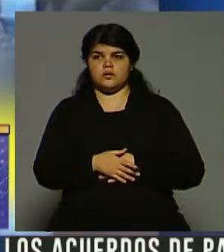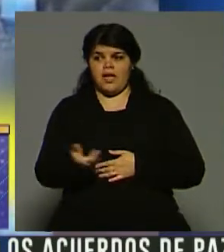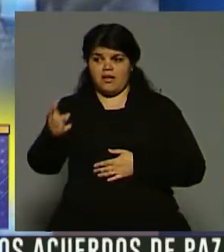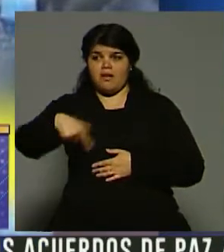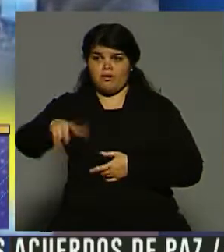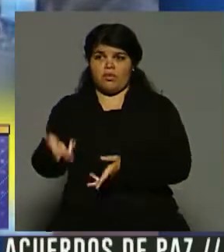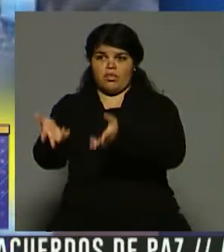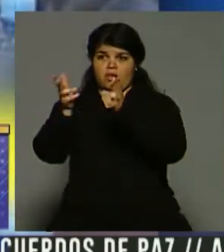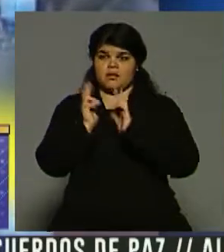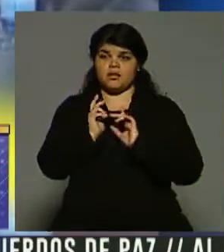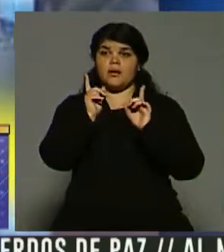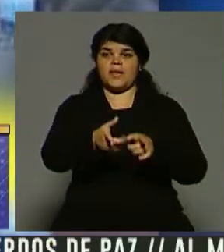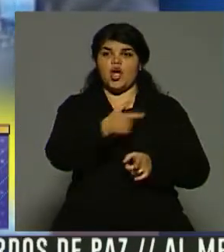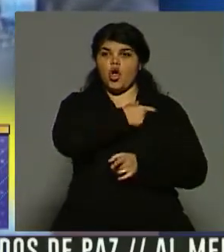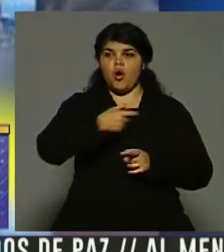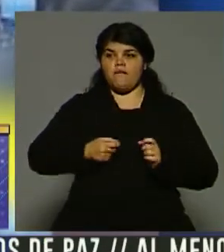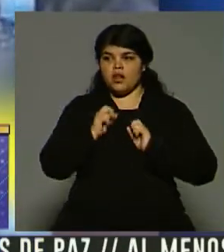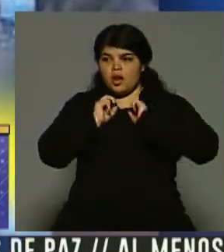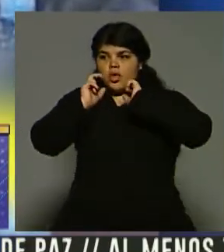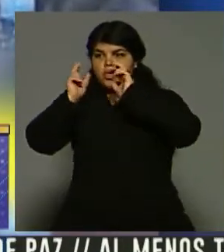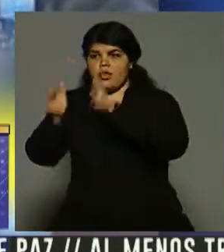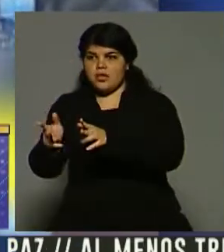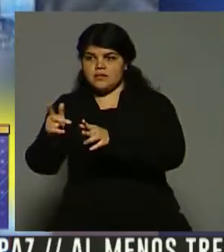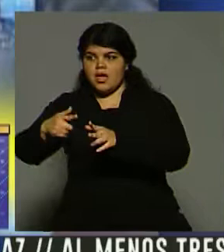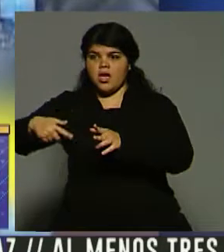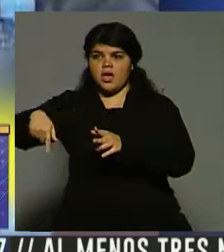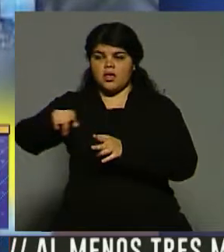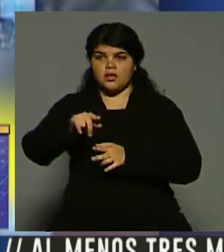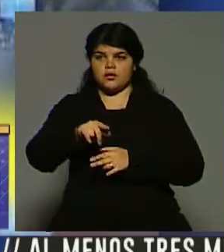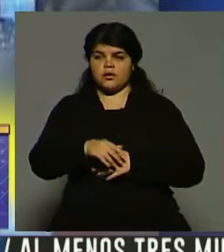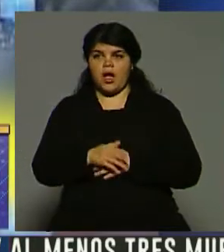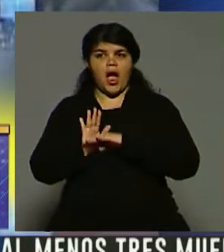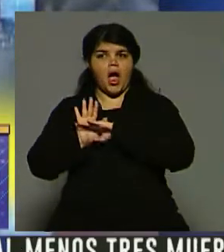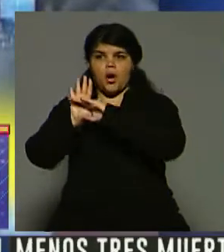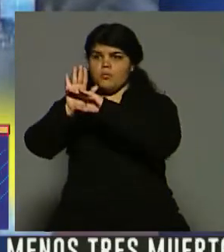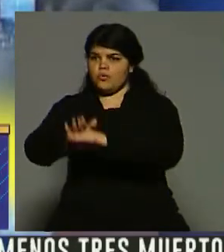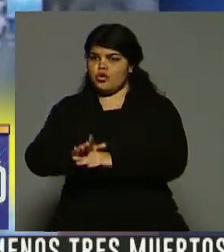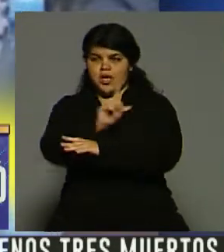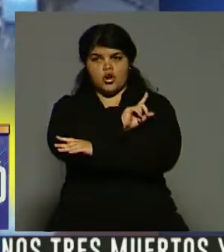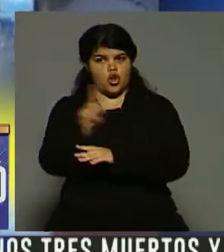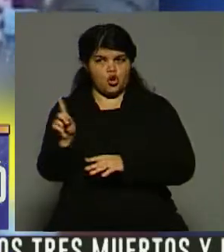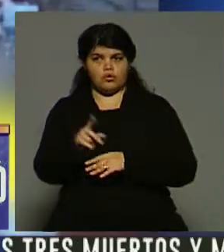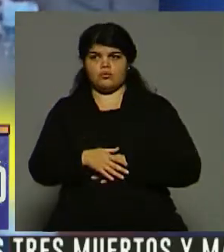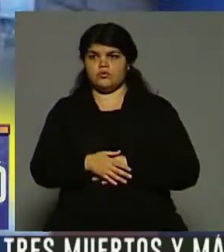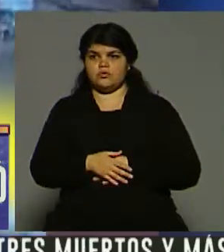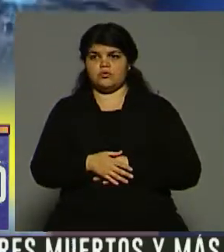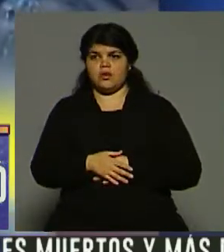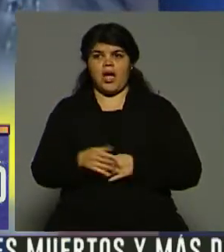el gobierno le transmitía que no iba a avalar, no iba a convalidar ni